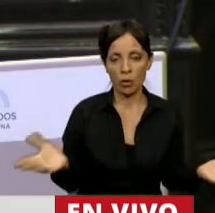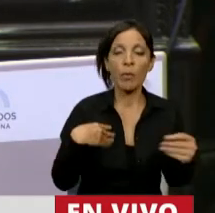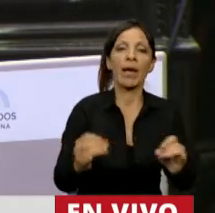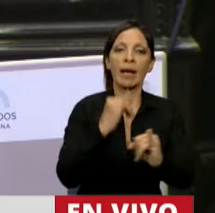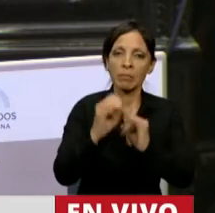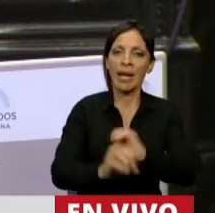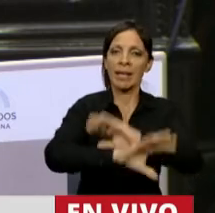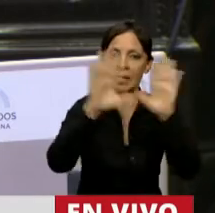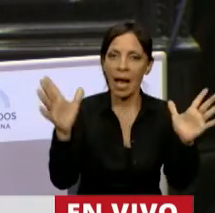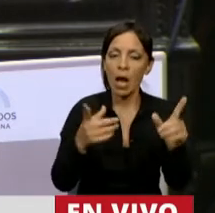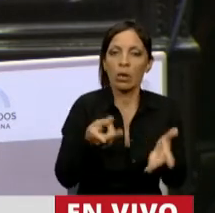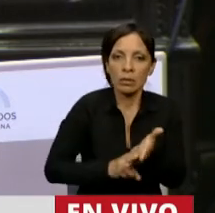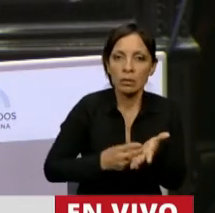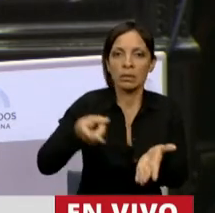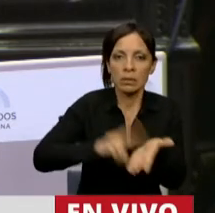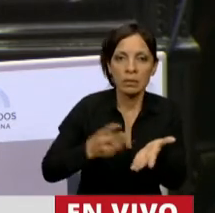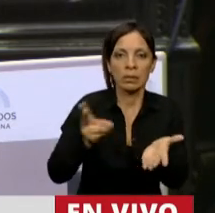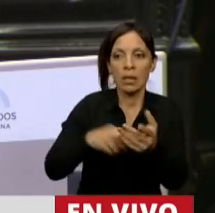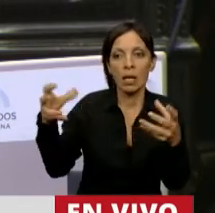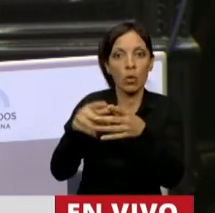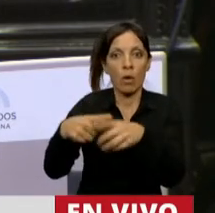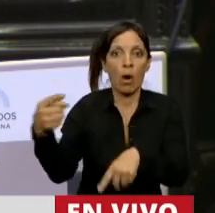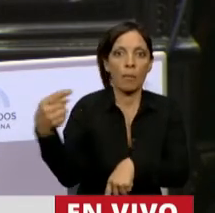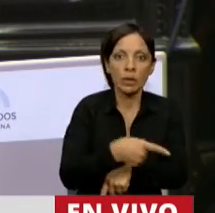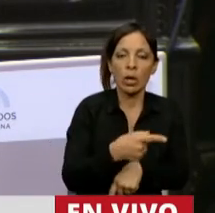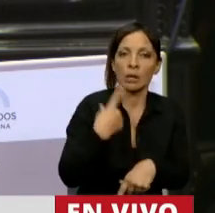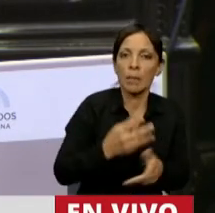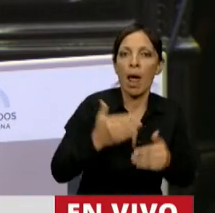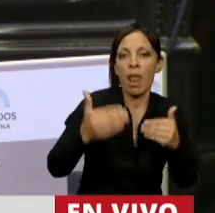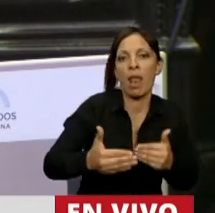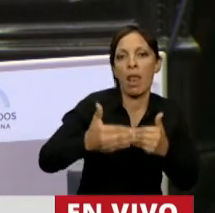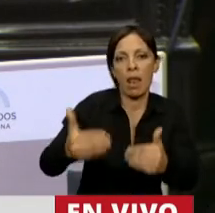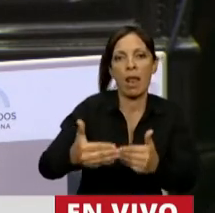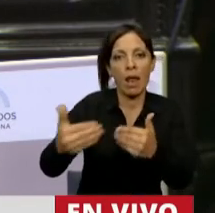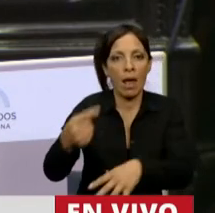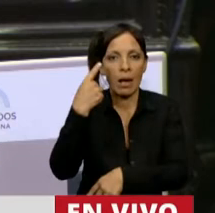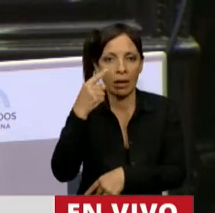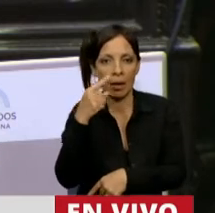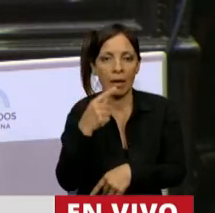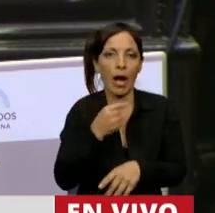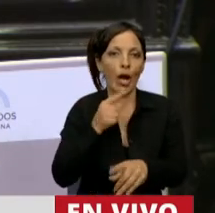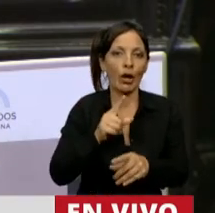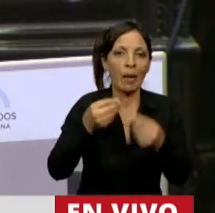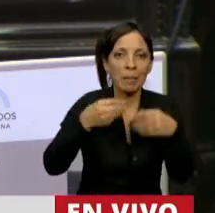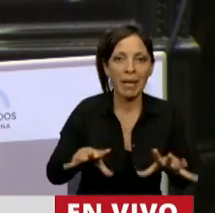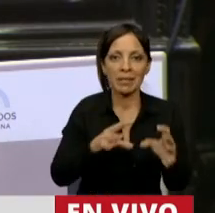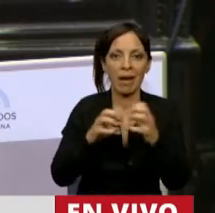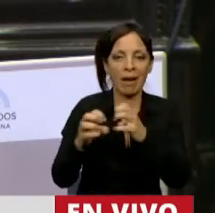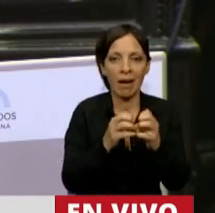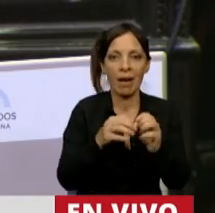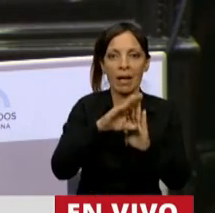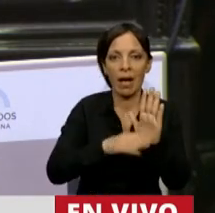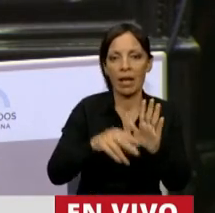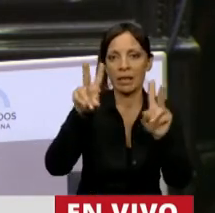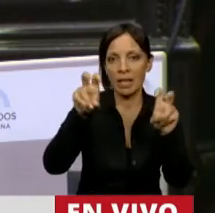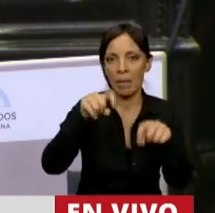una y otra vez el bloque opositor se dedicó a intentar posponer el ingreso al temario y al tratamiento del